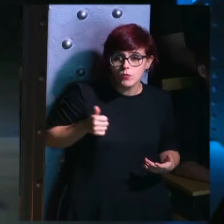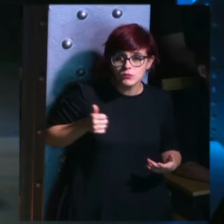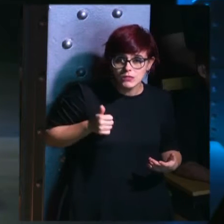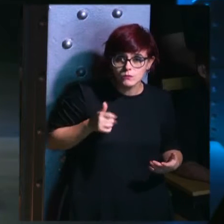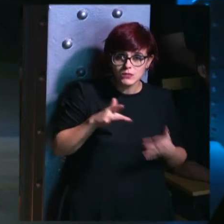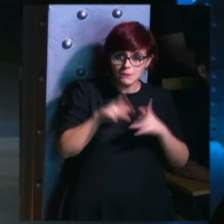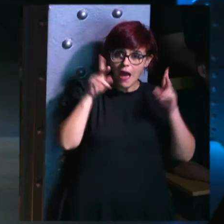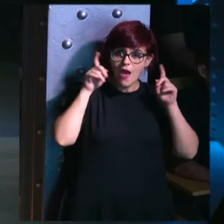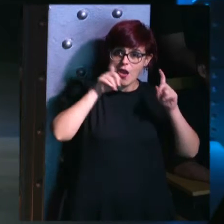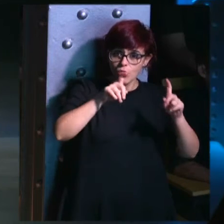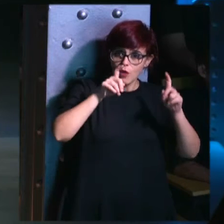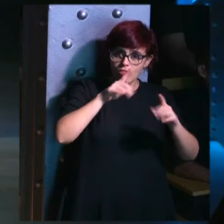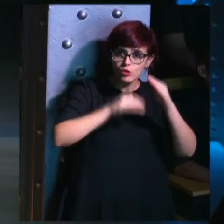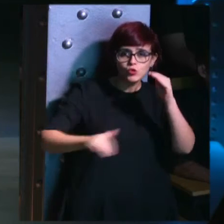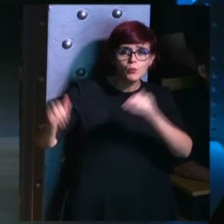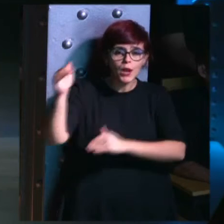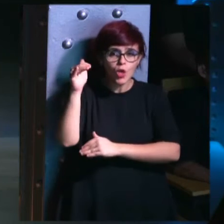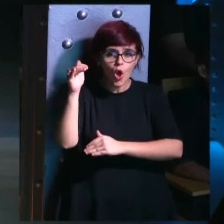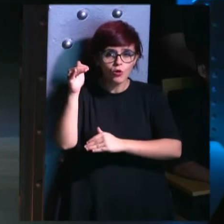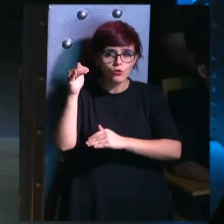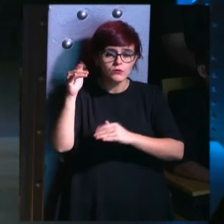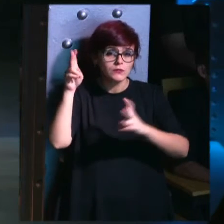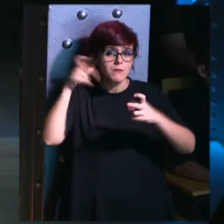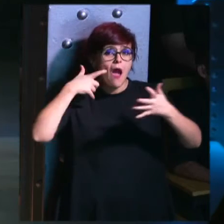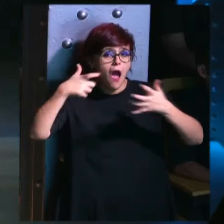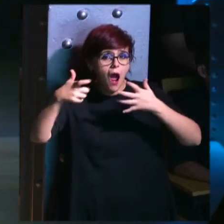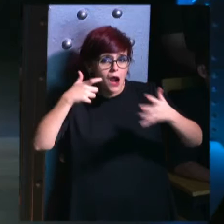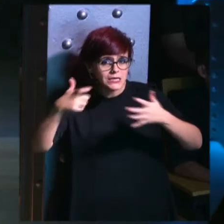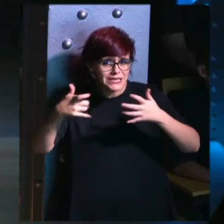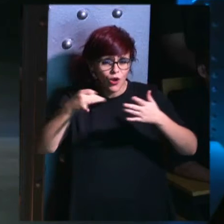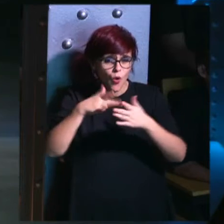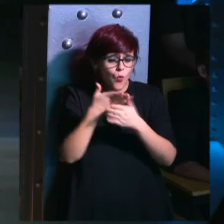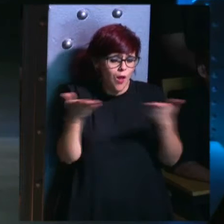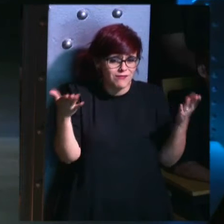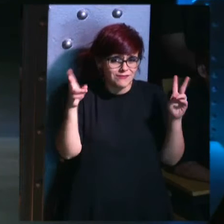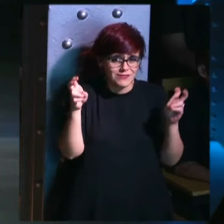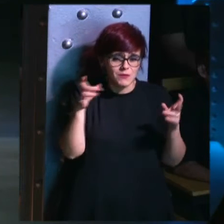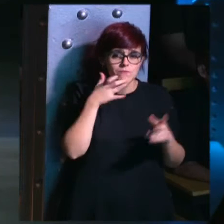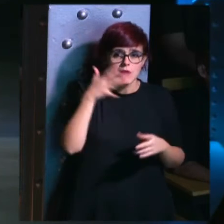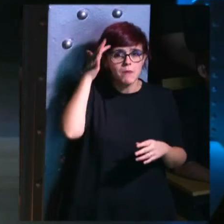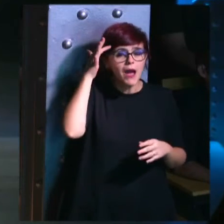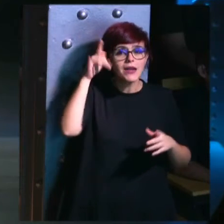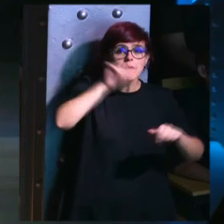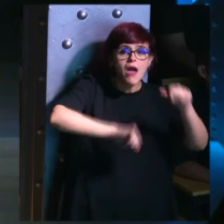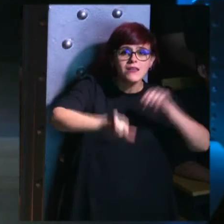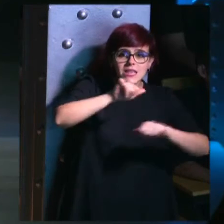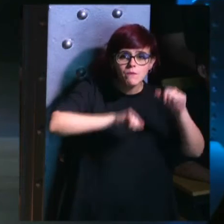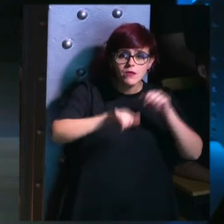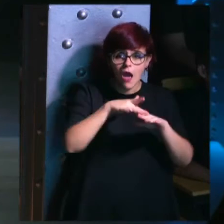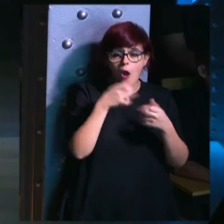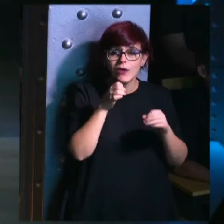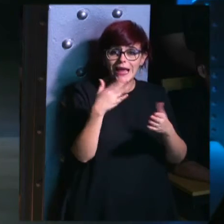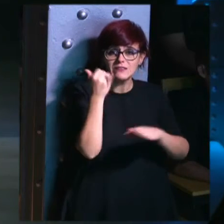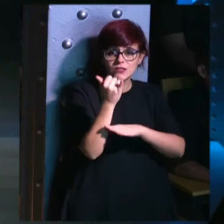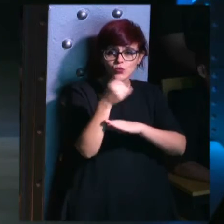en la educación superior o en la universidad? No solo en arte, lo podemos hacer en cualquier cosa. Imaginar, algunos aquí habéis estudiado química, aunque sea de manera obligada en el